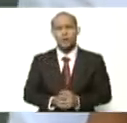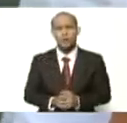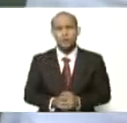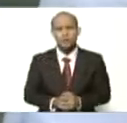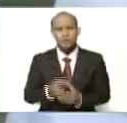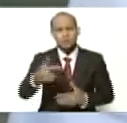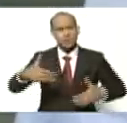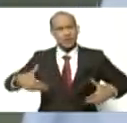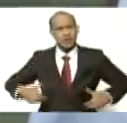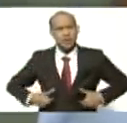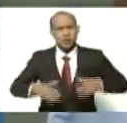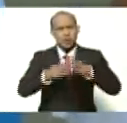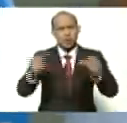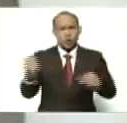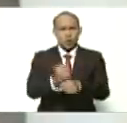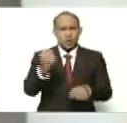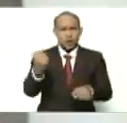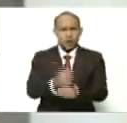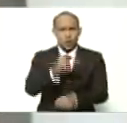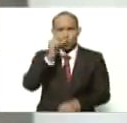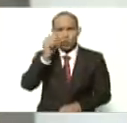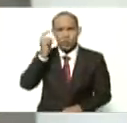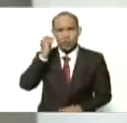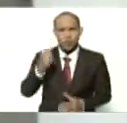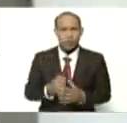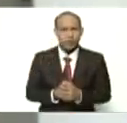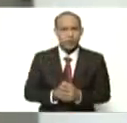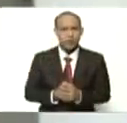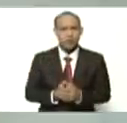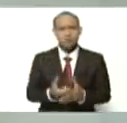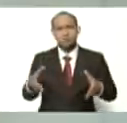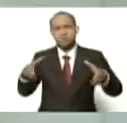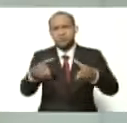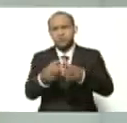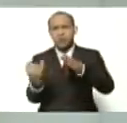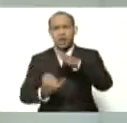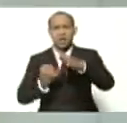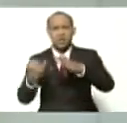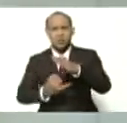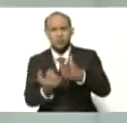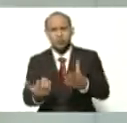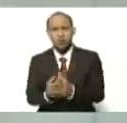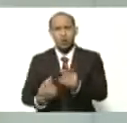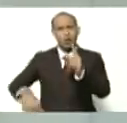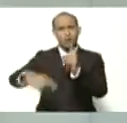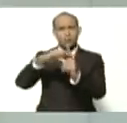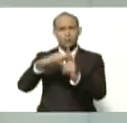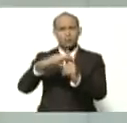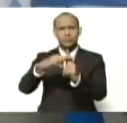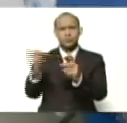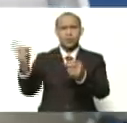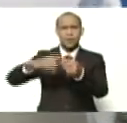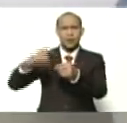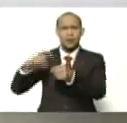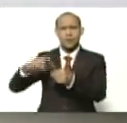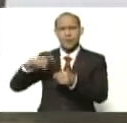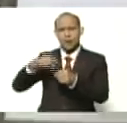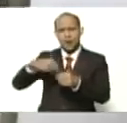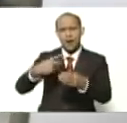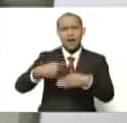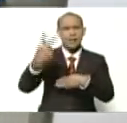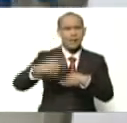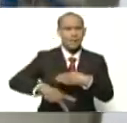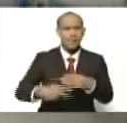de los trabajadores y trabajadoras de el conjunto de instituciones que se ha sumado para este plan